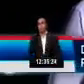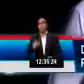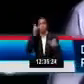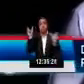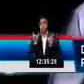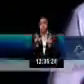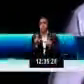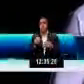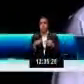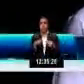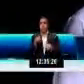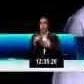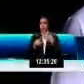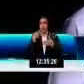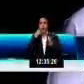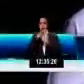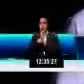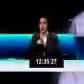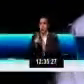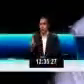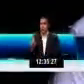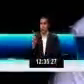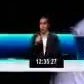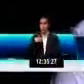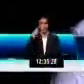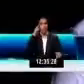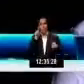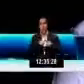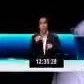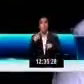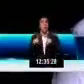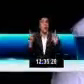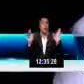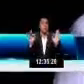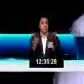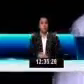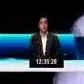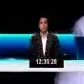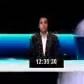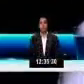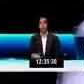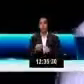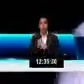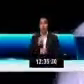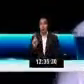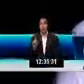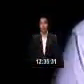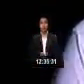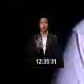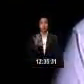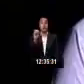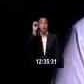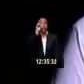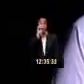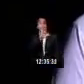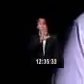sin embargo, apresuró una formulación de cargos con la que no estamos de acuerdo. Sin embargo, al hacerlo, que es su potestad,